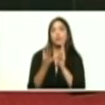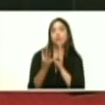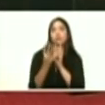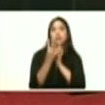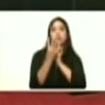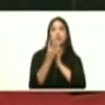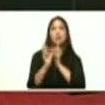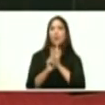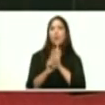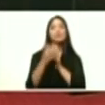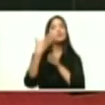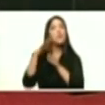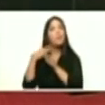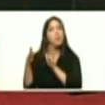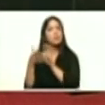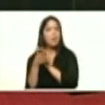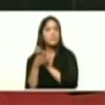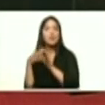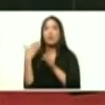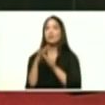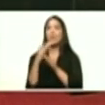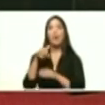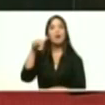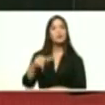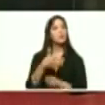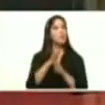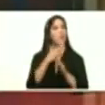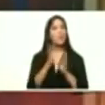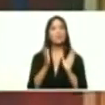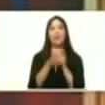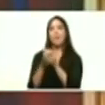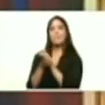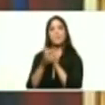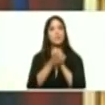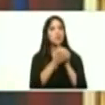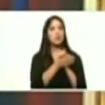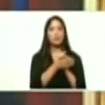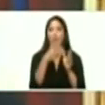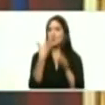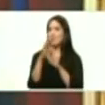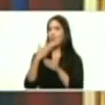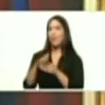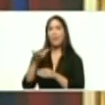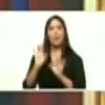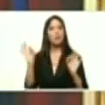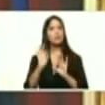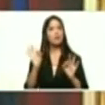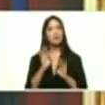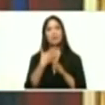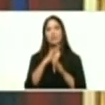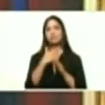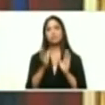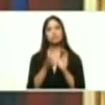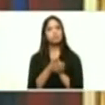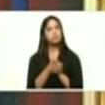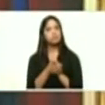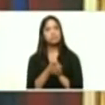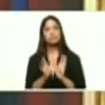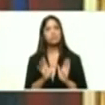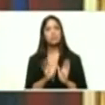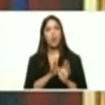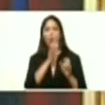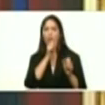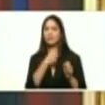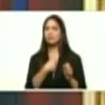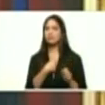gente, por muy amigos que sean, aquí no vale el amiguismo, camarada, no vale el amiguismo, a ningún nivel, no vayas a creer,